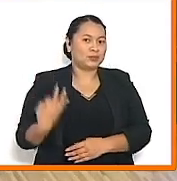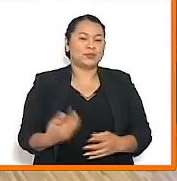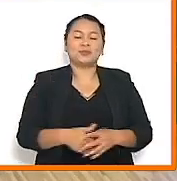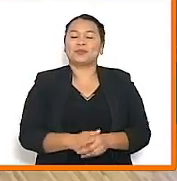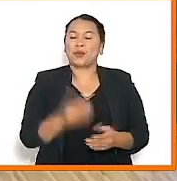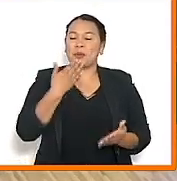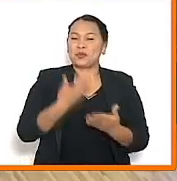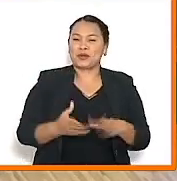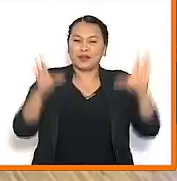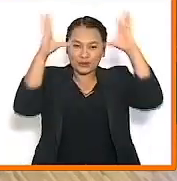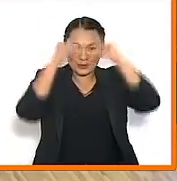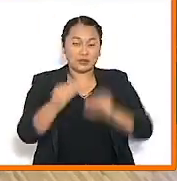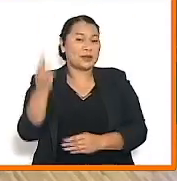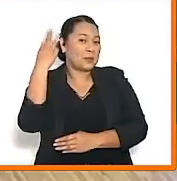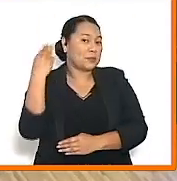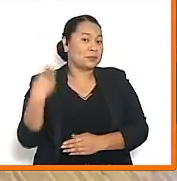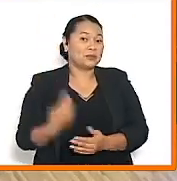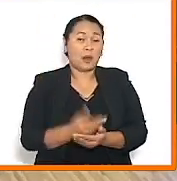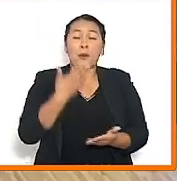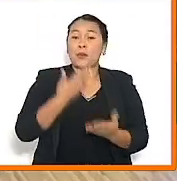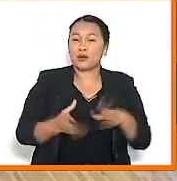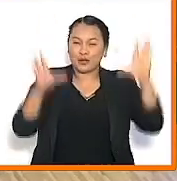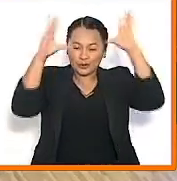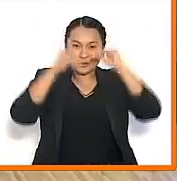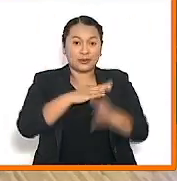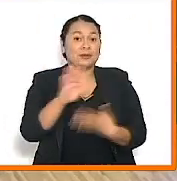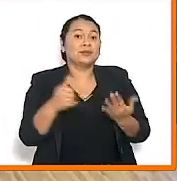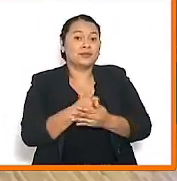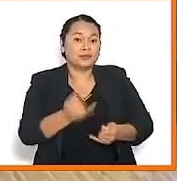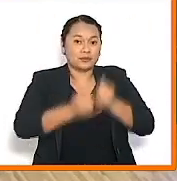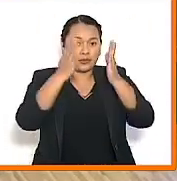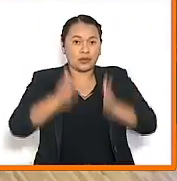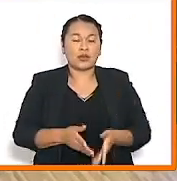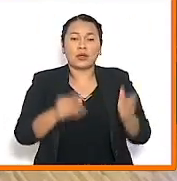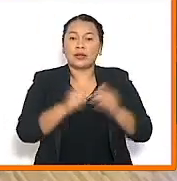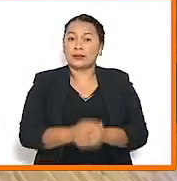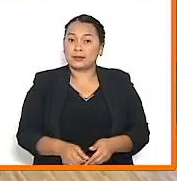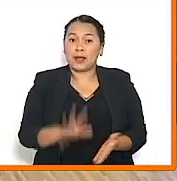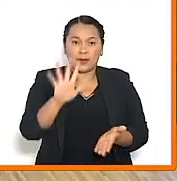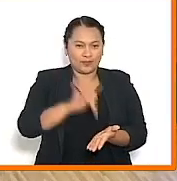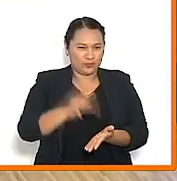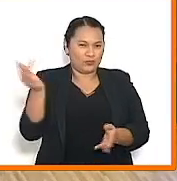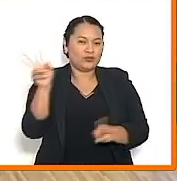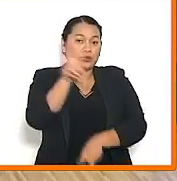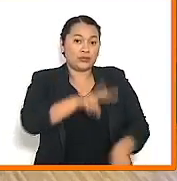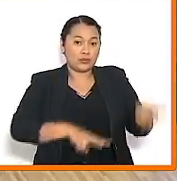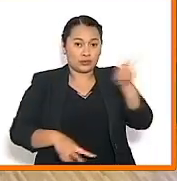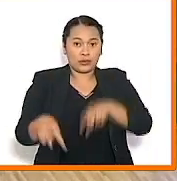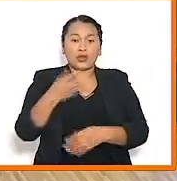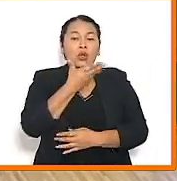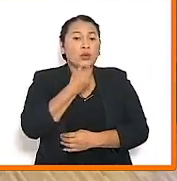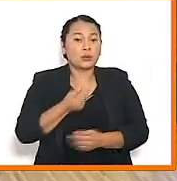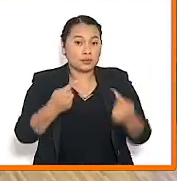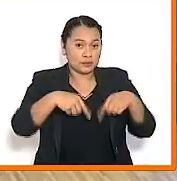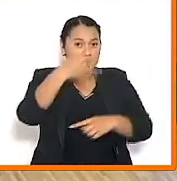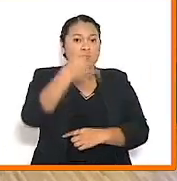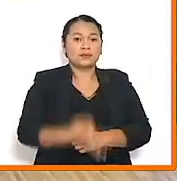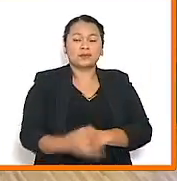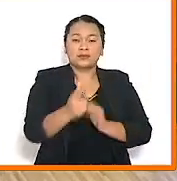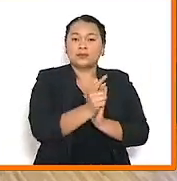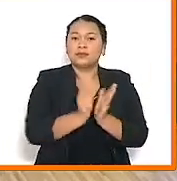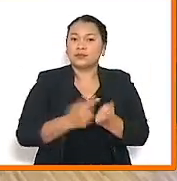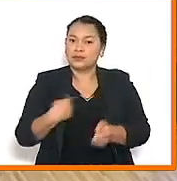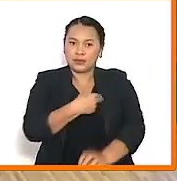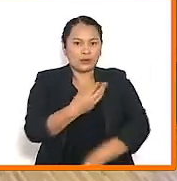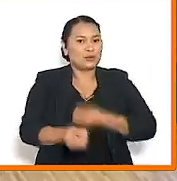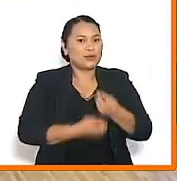noches, Madeline. Buenas noches a cada uno de nuestros jugadores. También agradecemos la presencia de nuestro auditorio y notario, quienes están en cada uno de nuestros